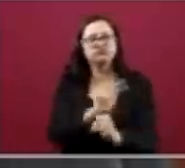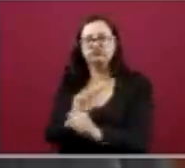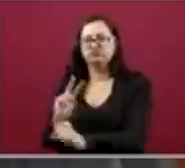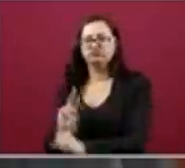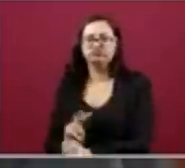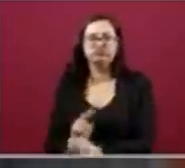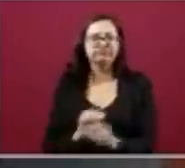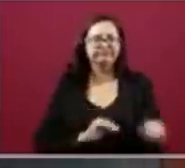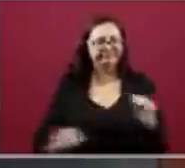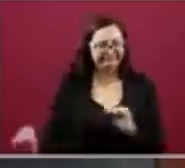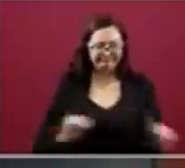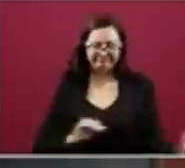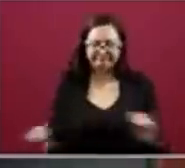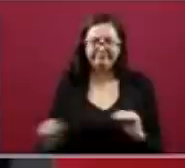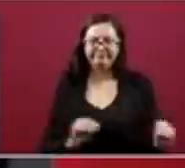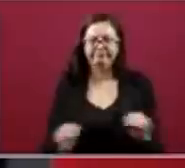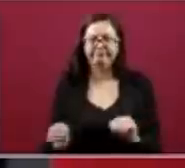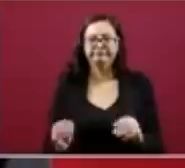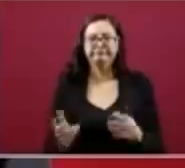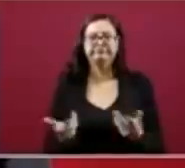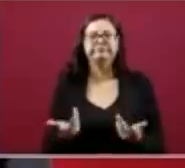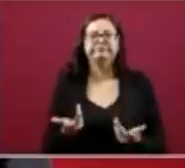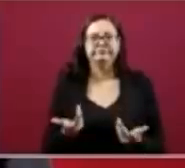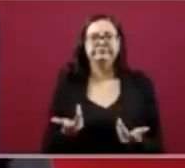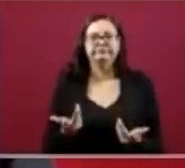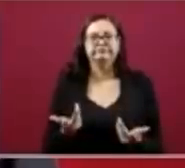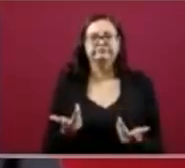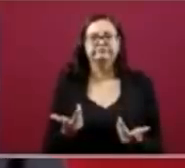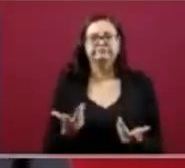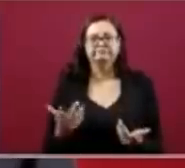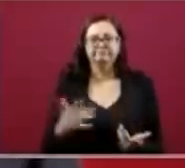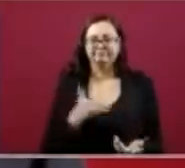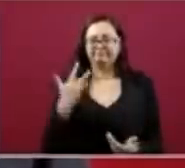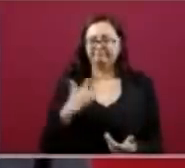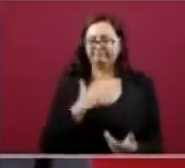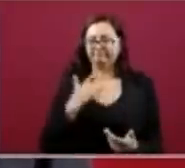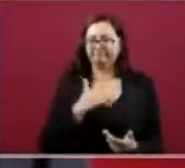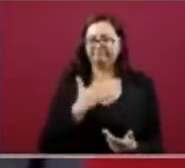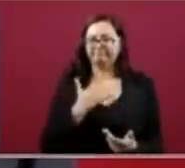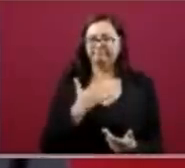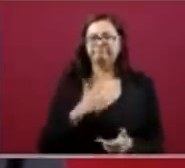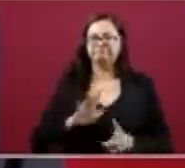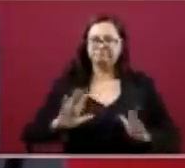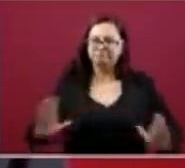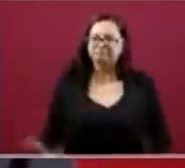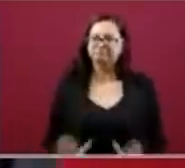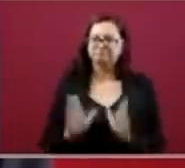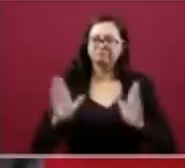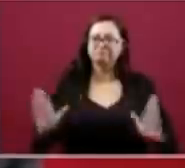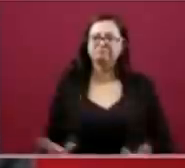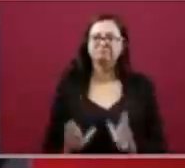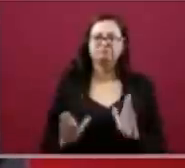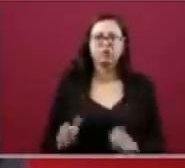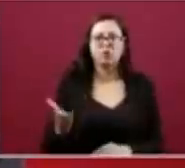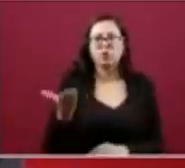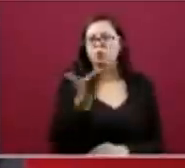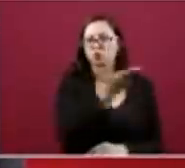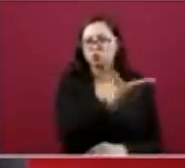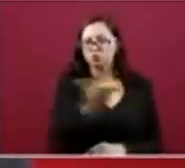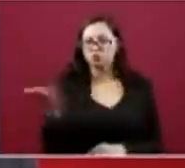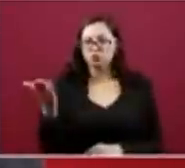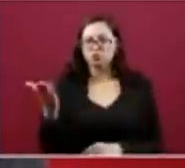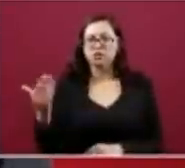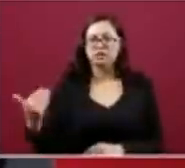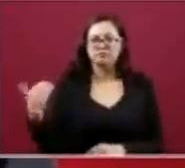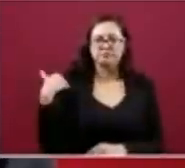de modo que es un aliciente para nosotros el que ustedes nos